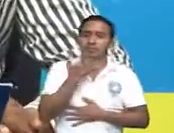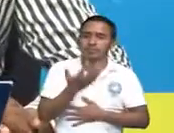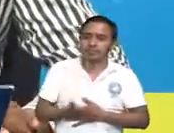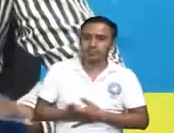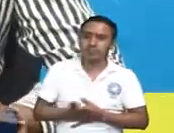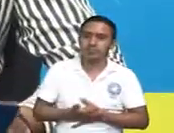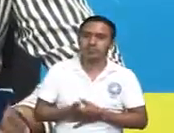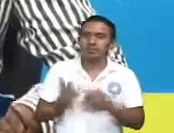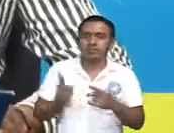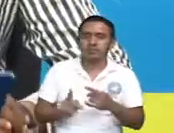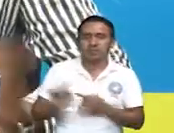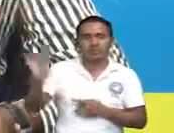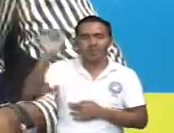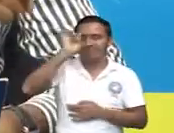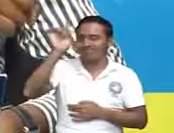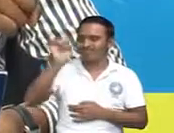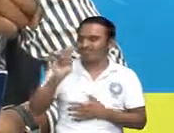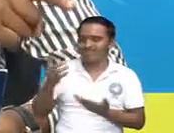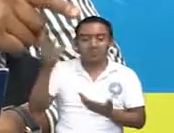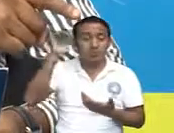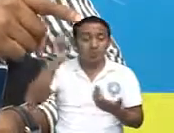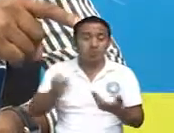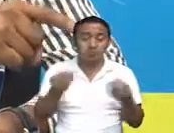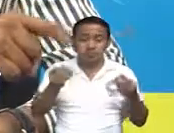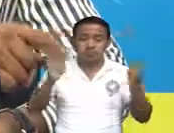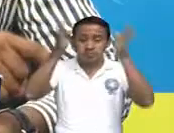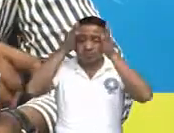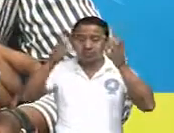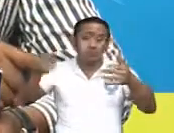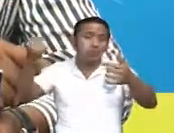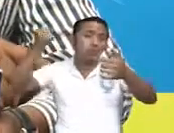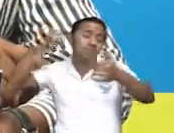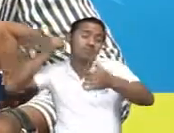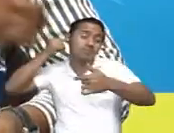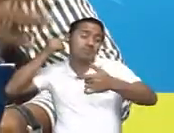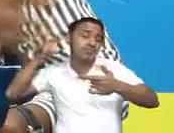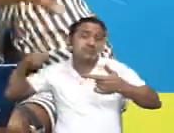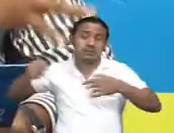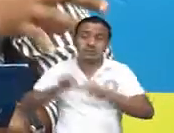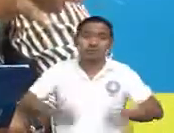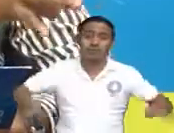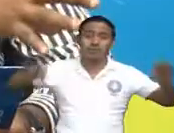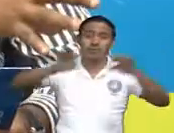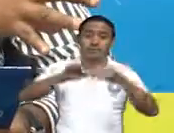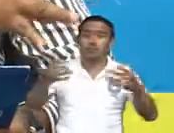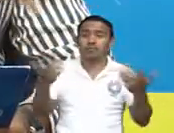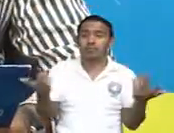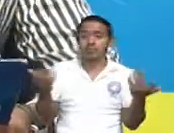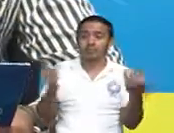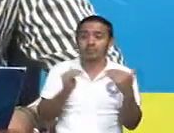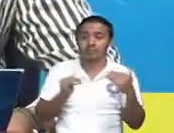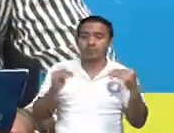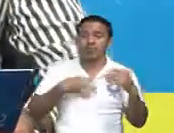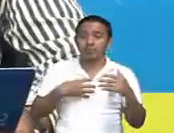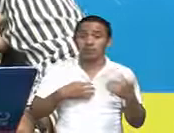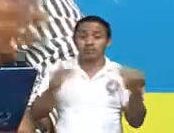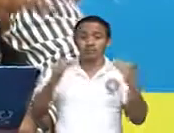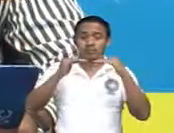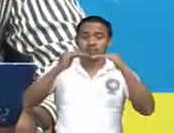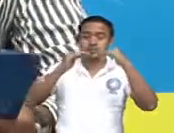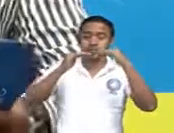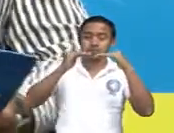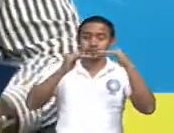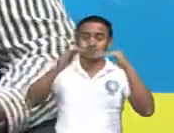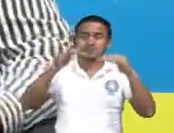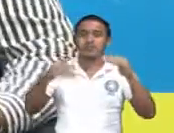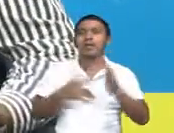mucho no le ponemos atención al oído hizo el principal órgano que nos dan el equilibrio porque por